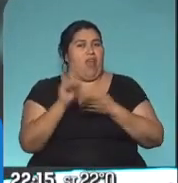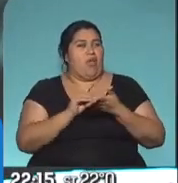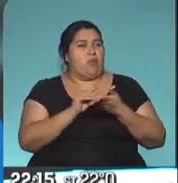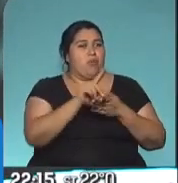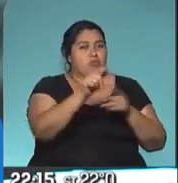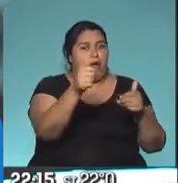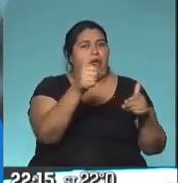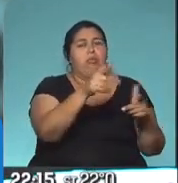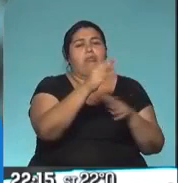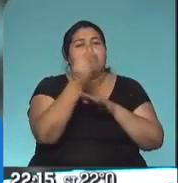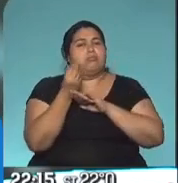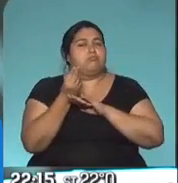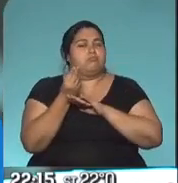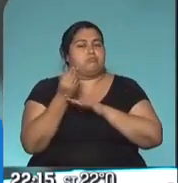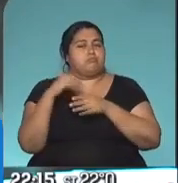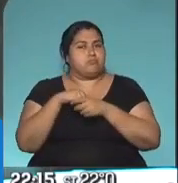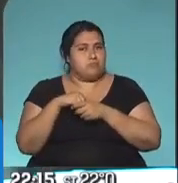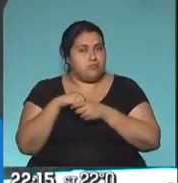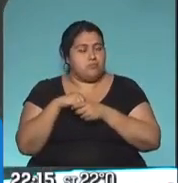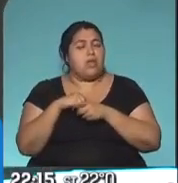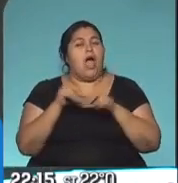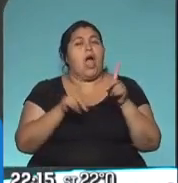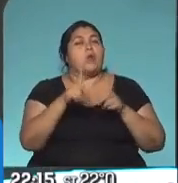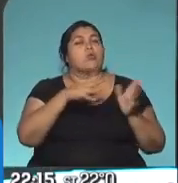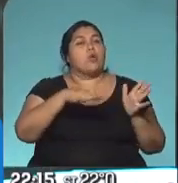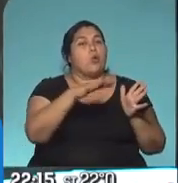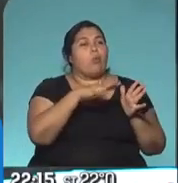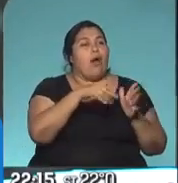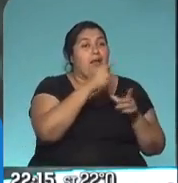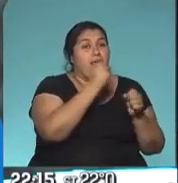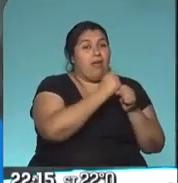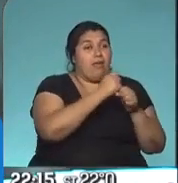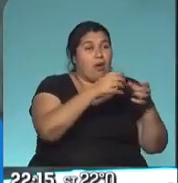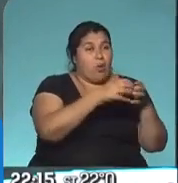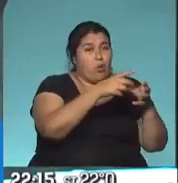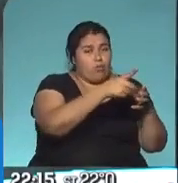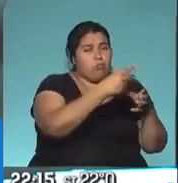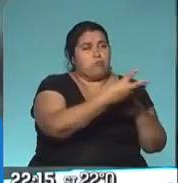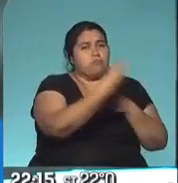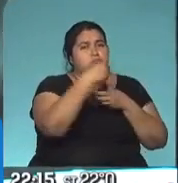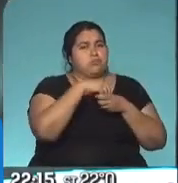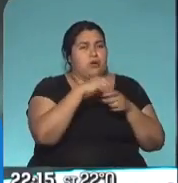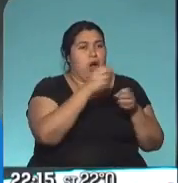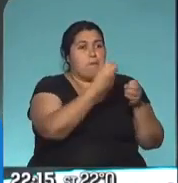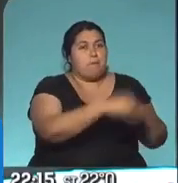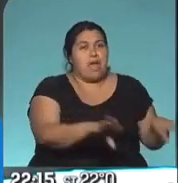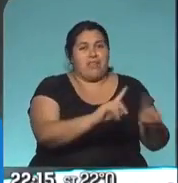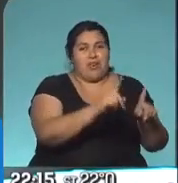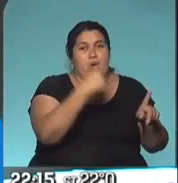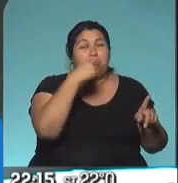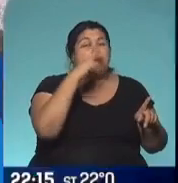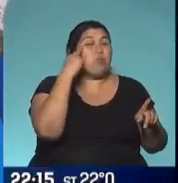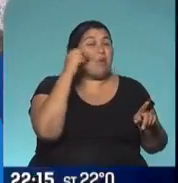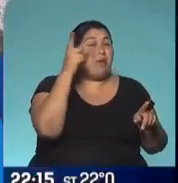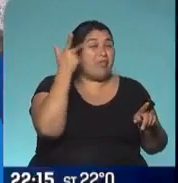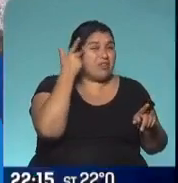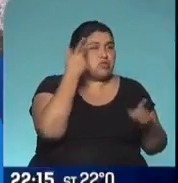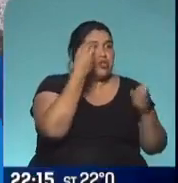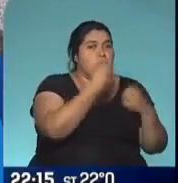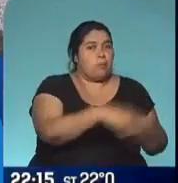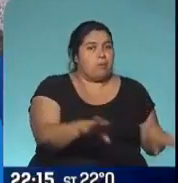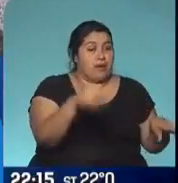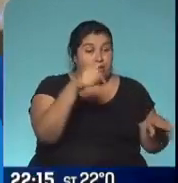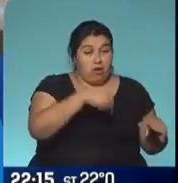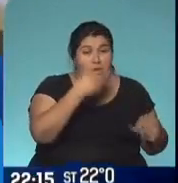esa circunscripción. Hay algunos lugares en donde el laborismo no perdía su diputado desde el año 1918 y ahora lo